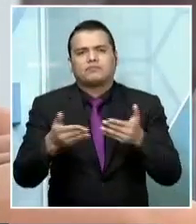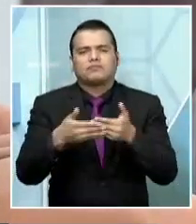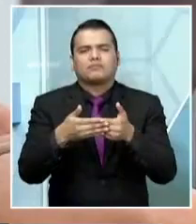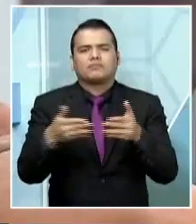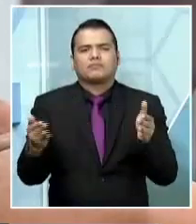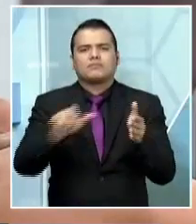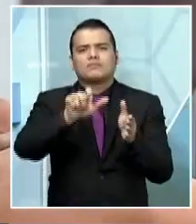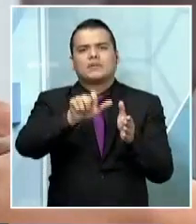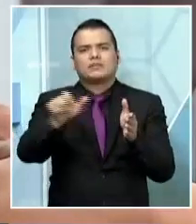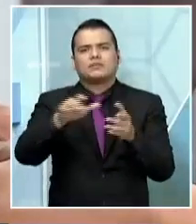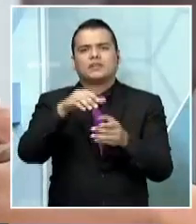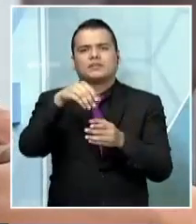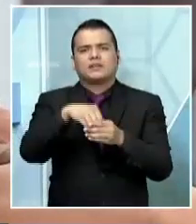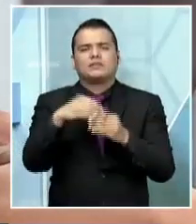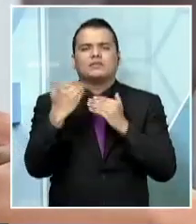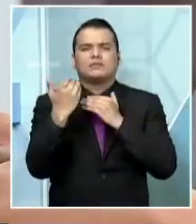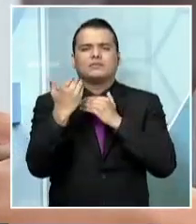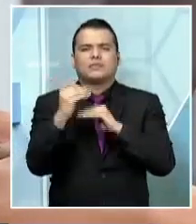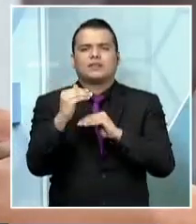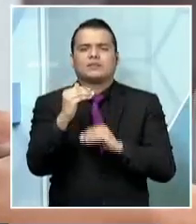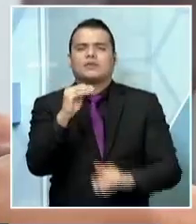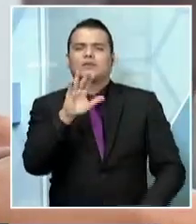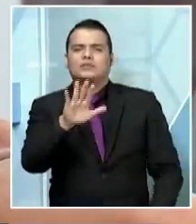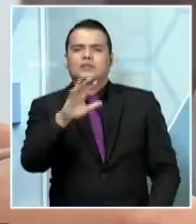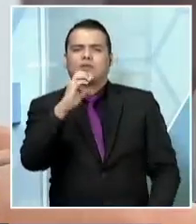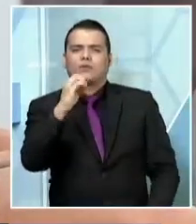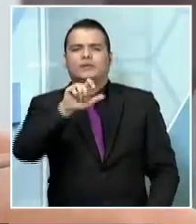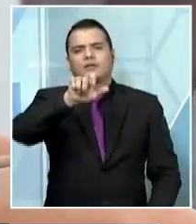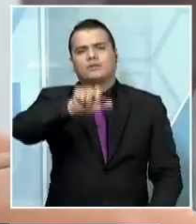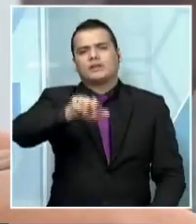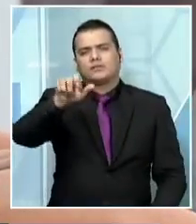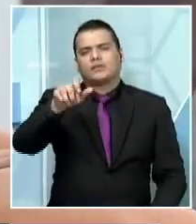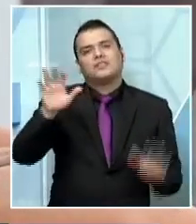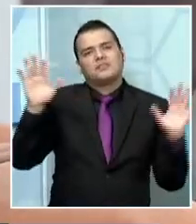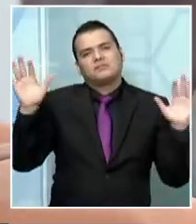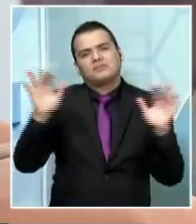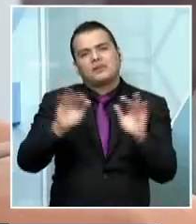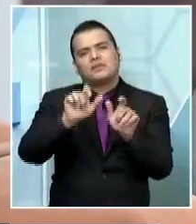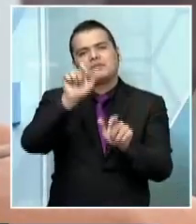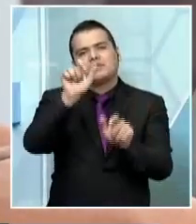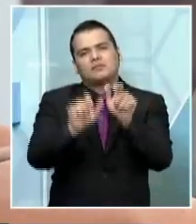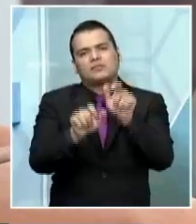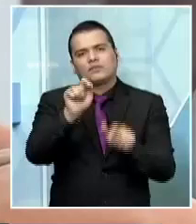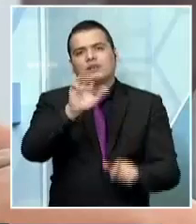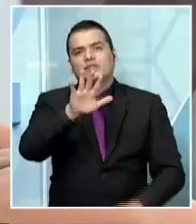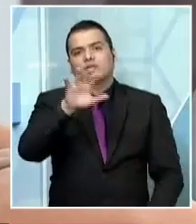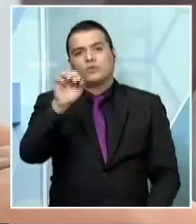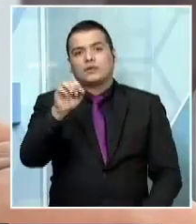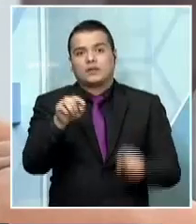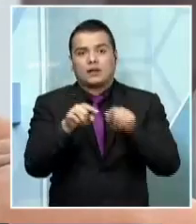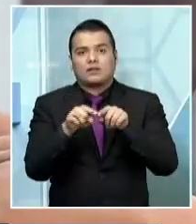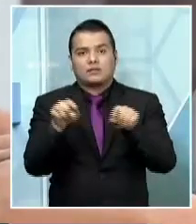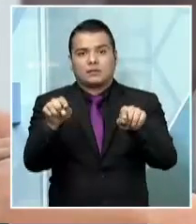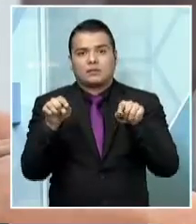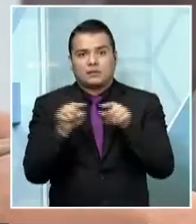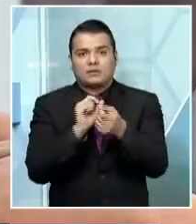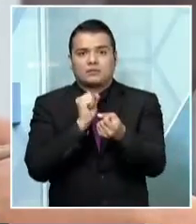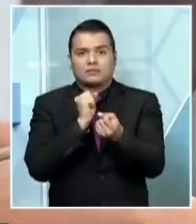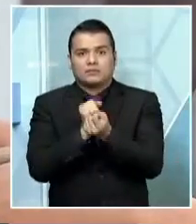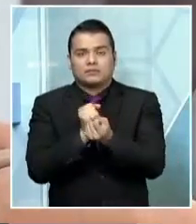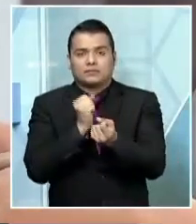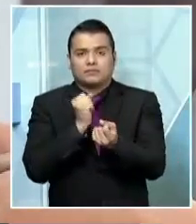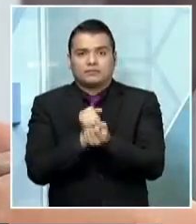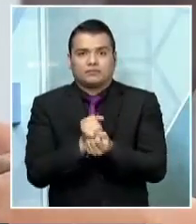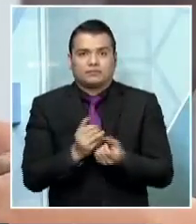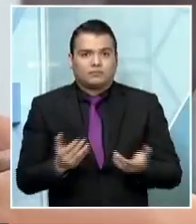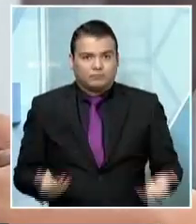de 50 personas se pueden hacer, entonces estamos haciendo fiestas de 50 en espacios pequeños. La aglomeración